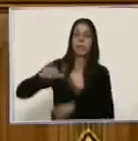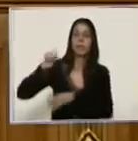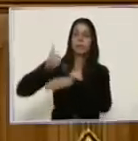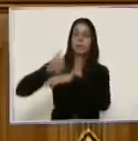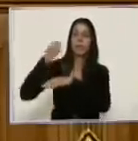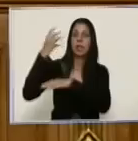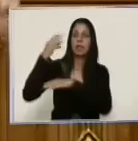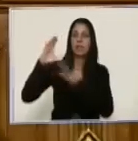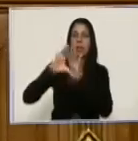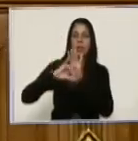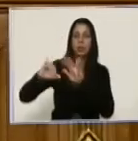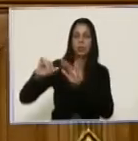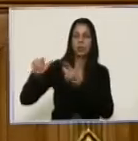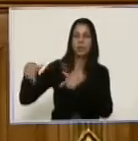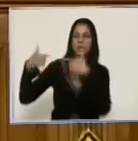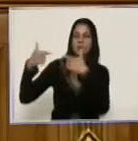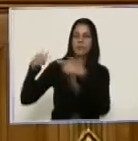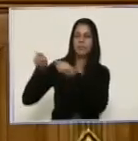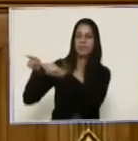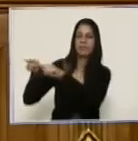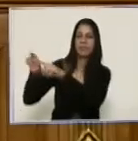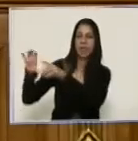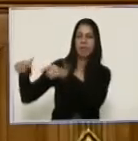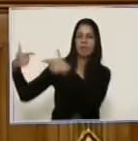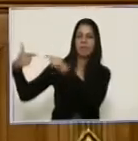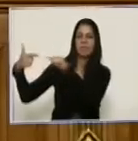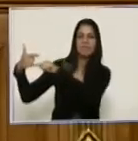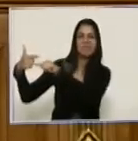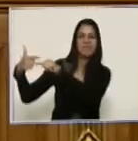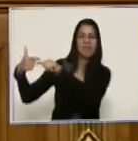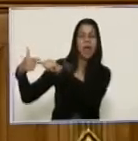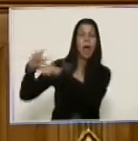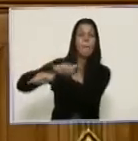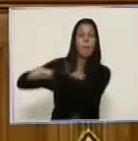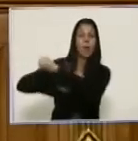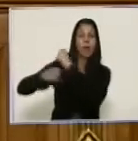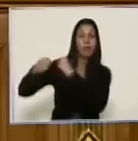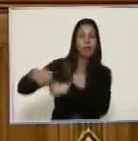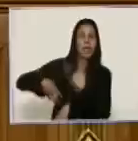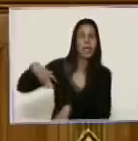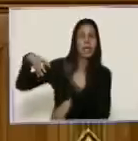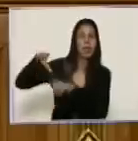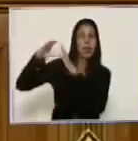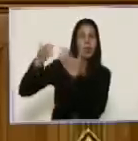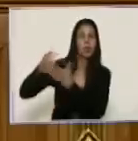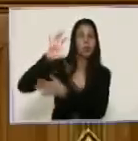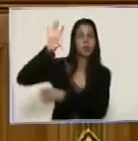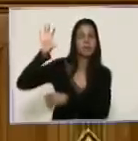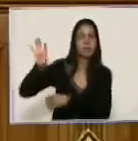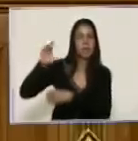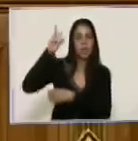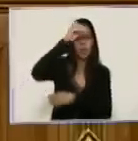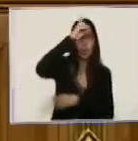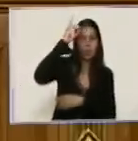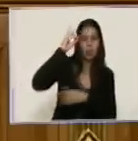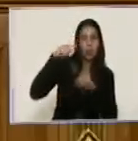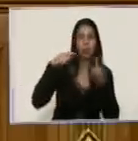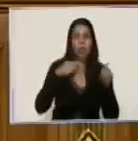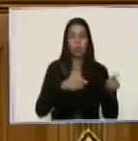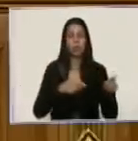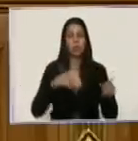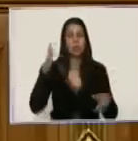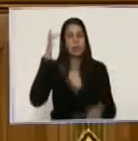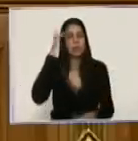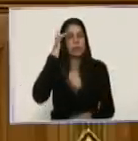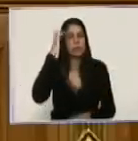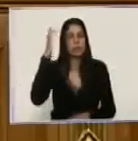Constituyente, Diosdado Cabello, al poder mundial. Y en mi opinión, Diosdado Cabello ha sido más inteligente,